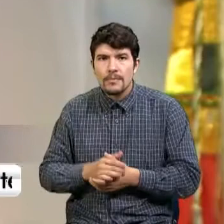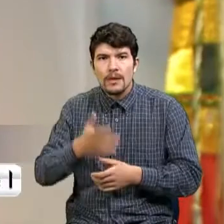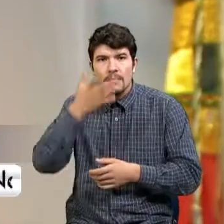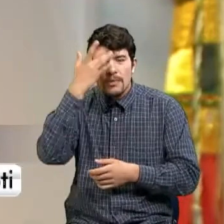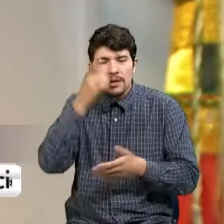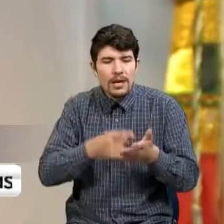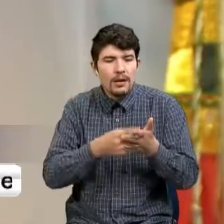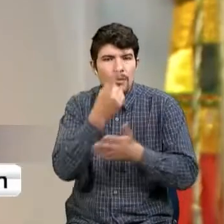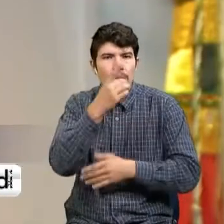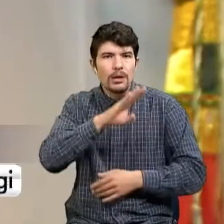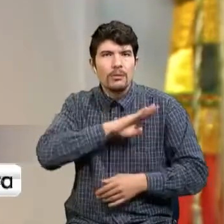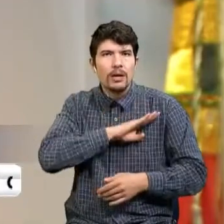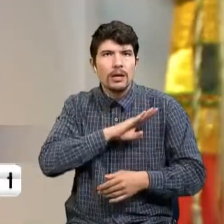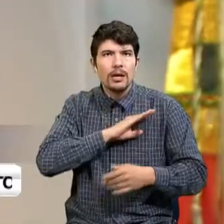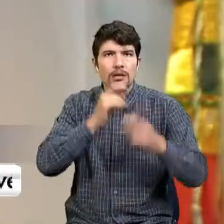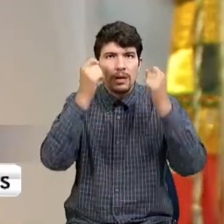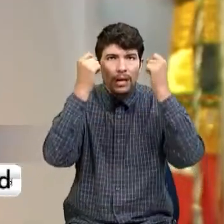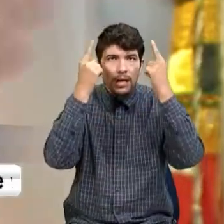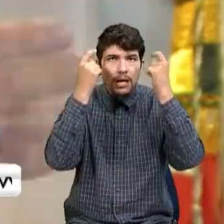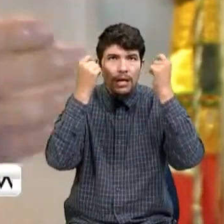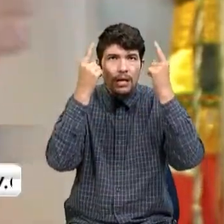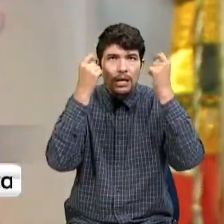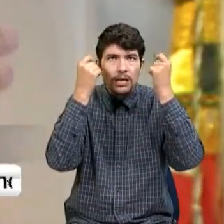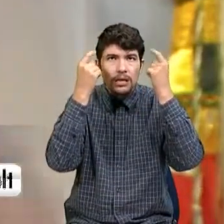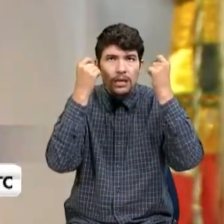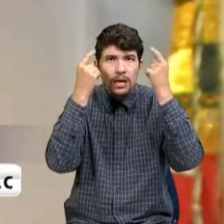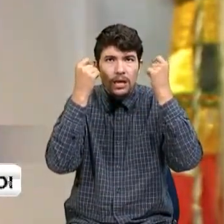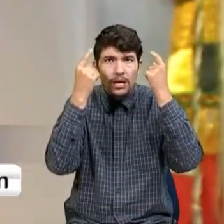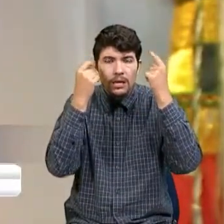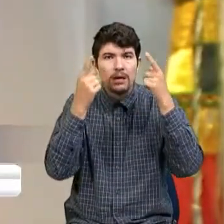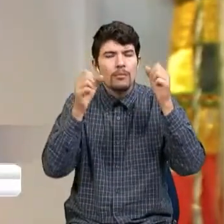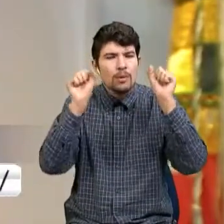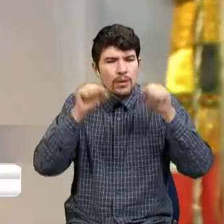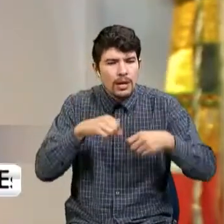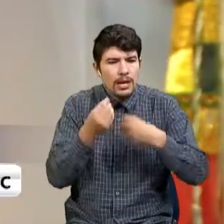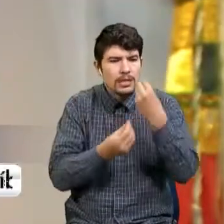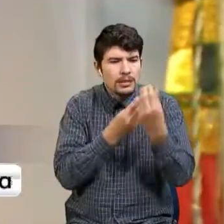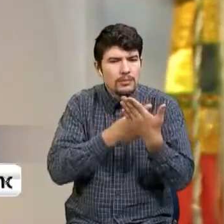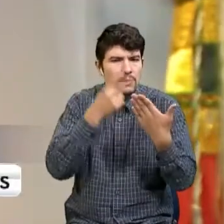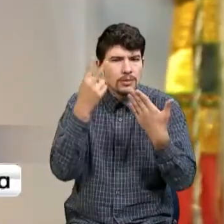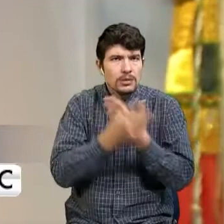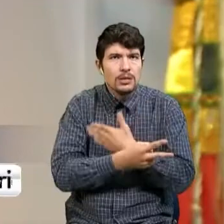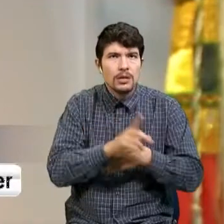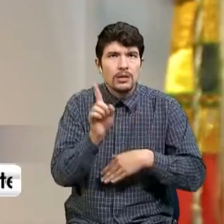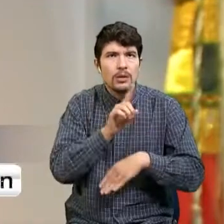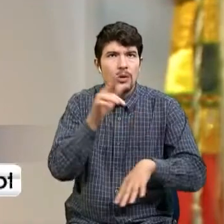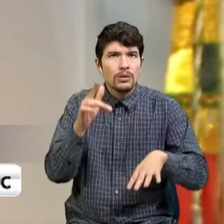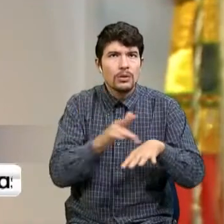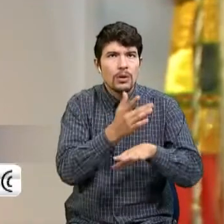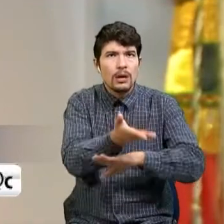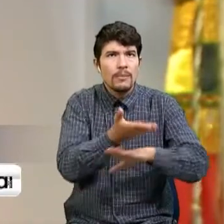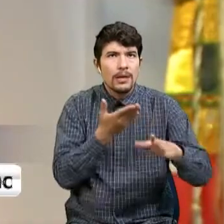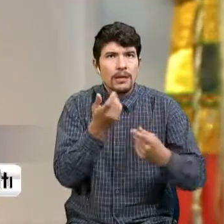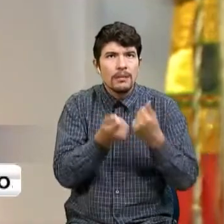alcalde que entiende que no sé que para ser un proyecto grande no toca pedir plata